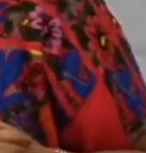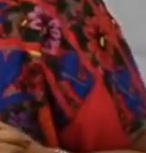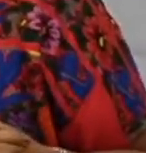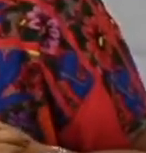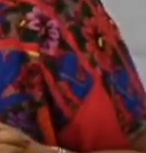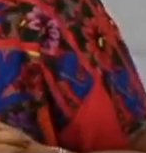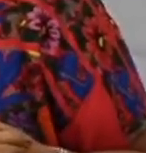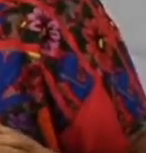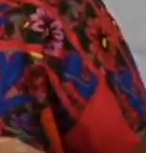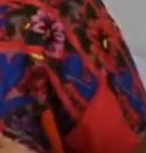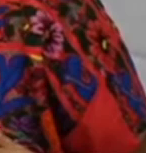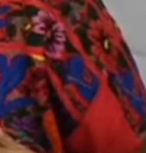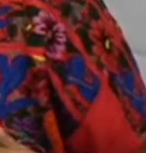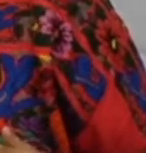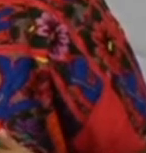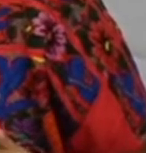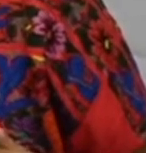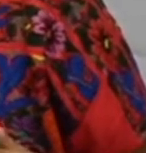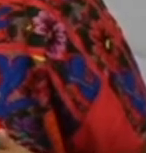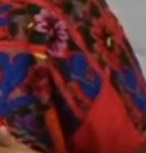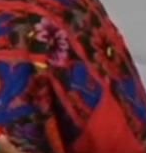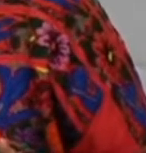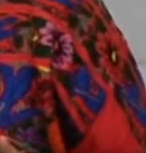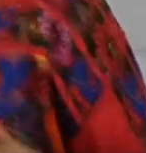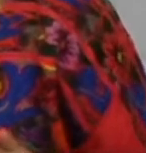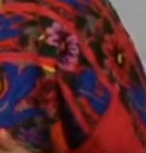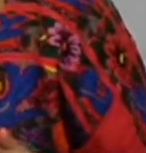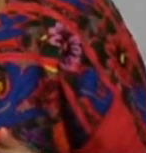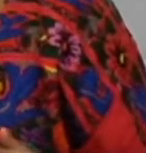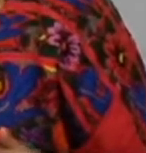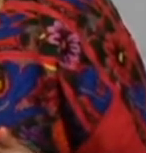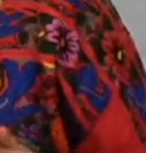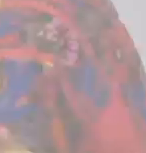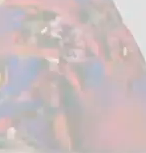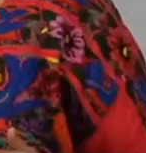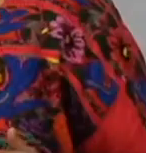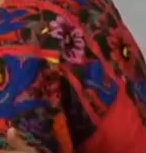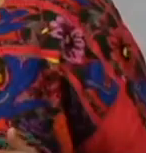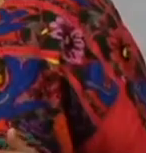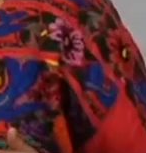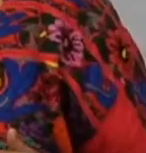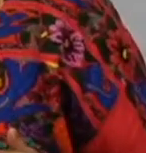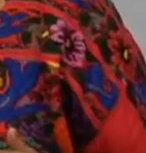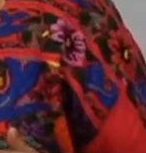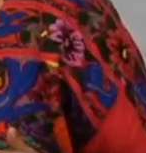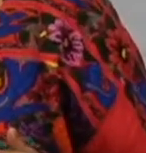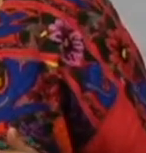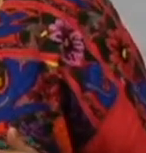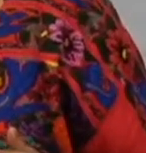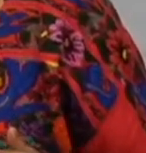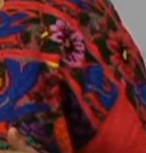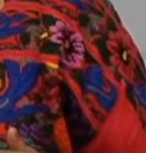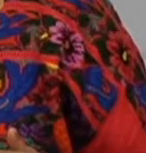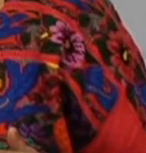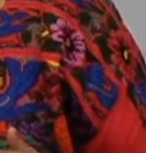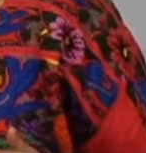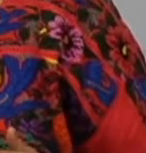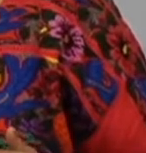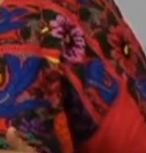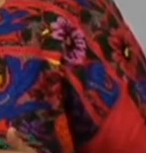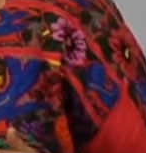Mayor por ser la casa mía, la casa del Premio Nobel. En la tierra de los aztecas está